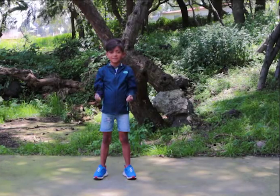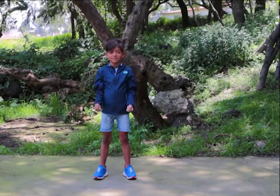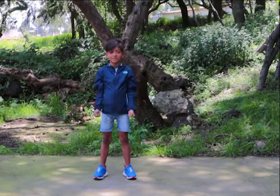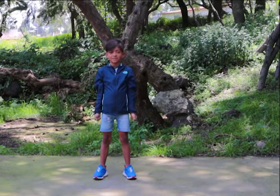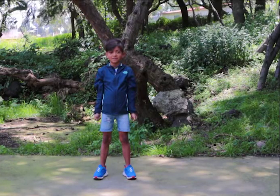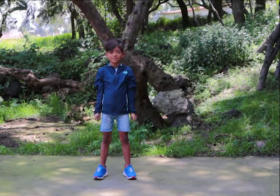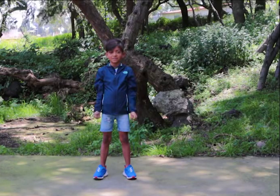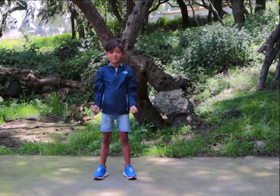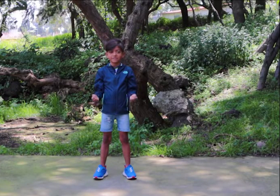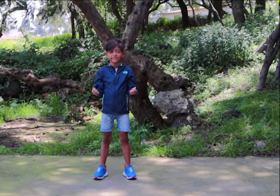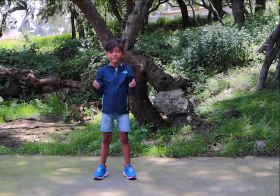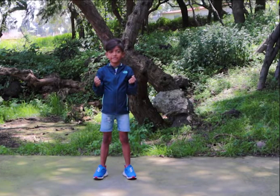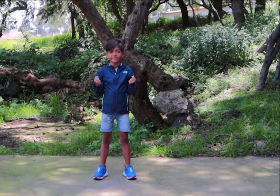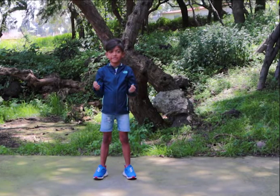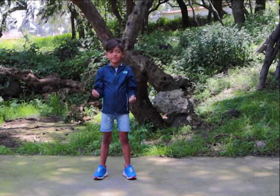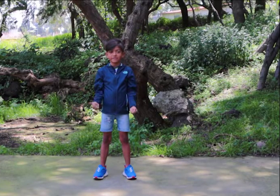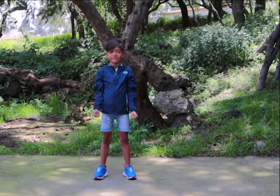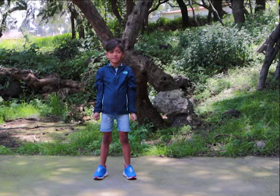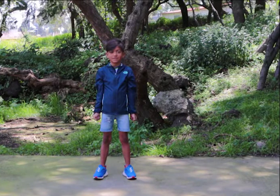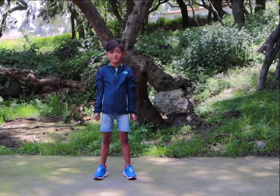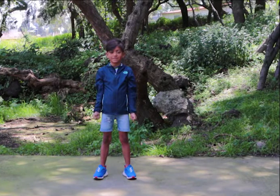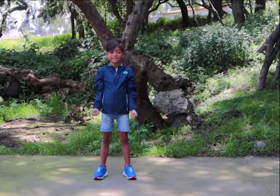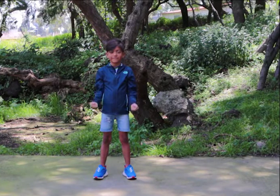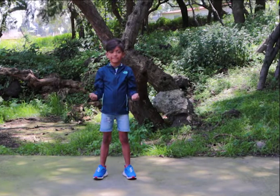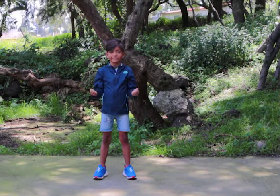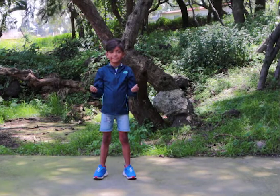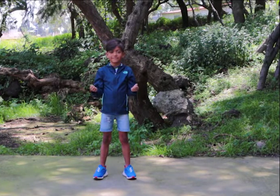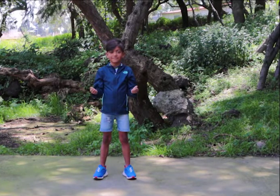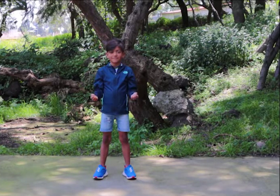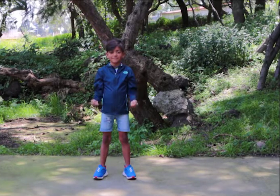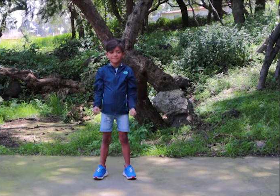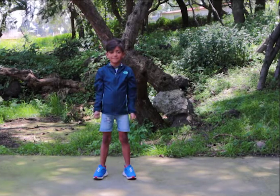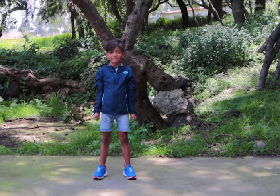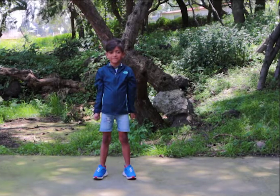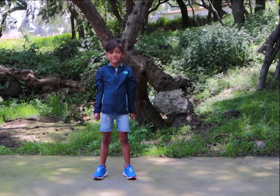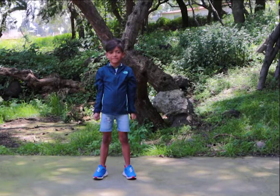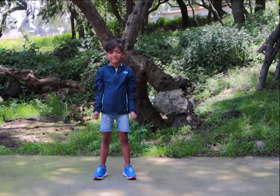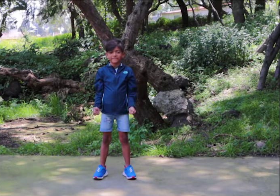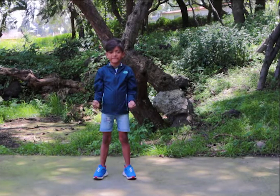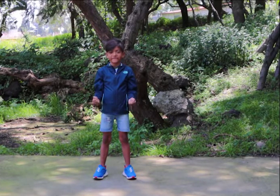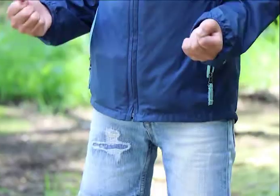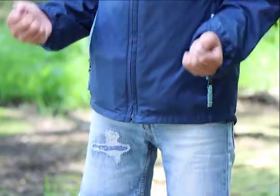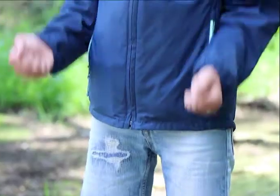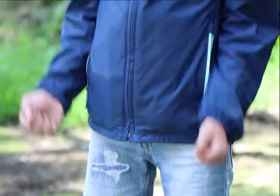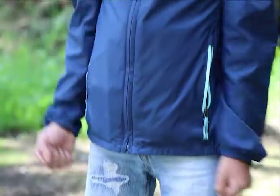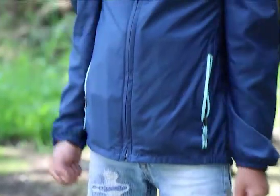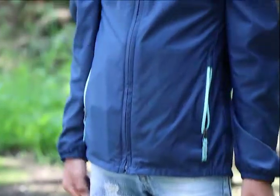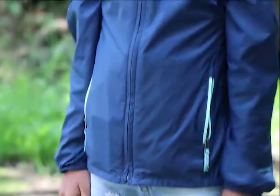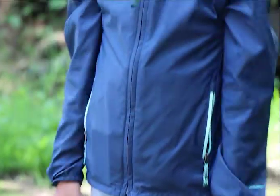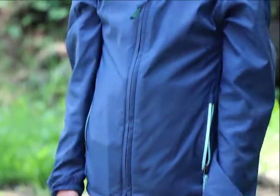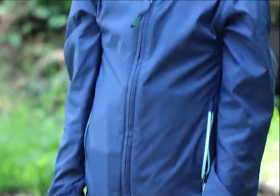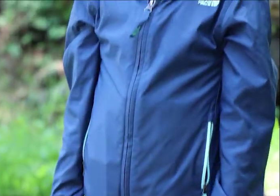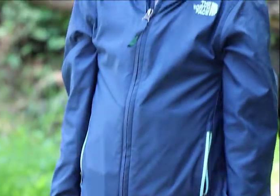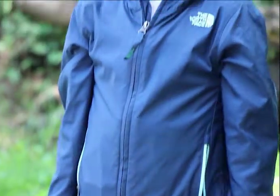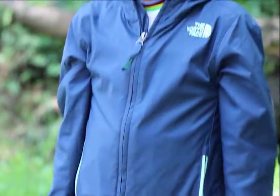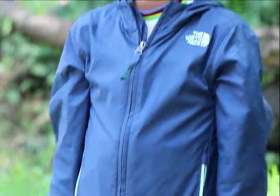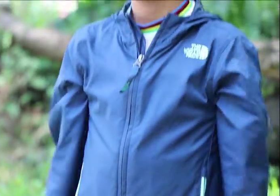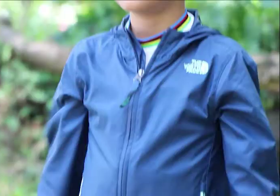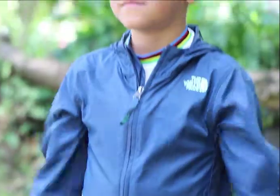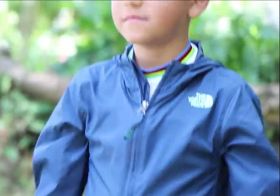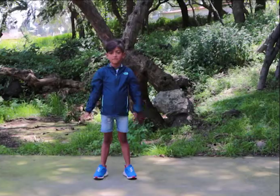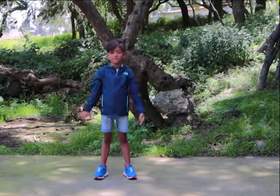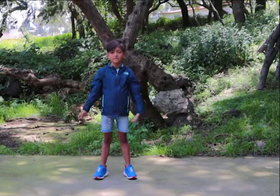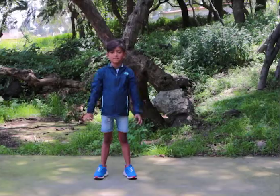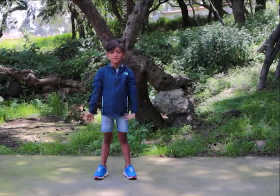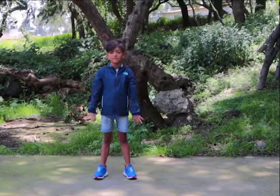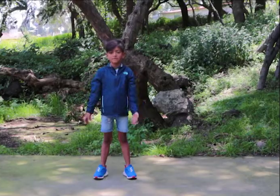vez más, con fuerza, que se vea, otra más, bien, descansamos, agitamos nuestros